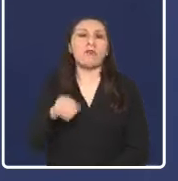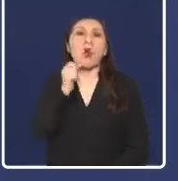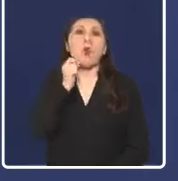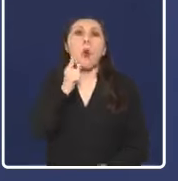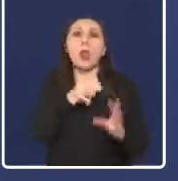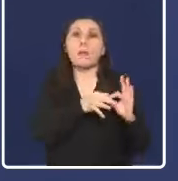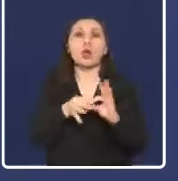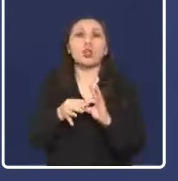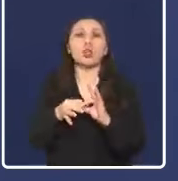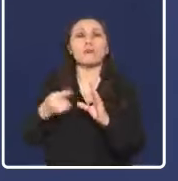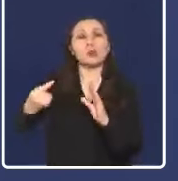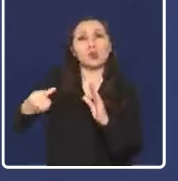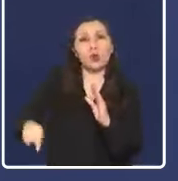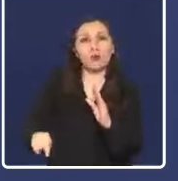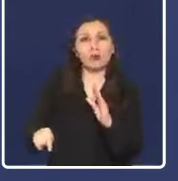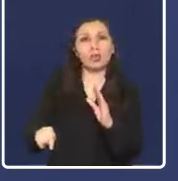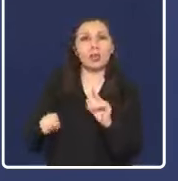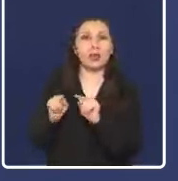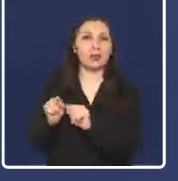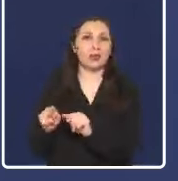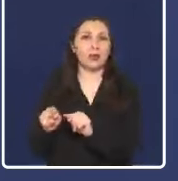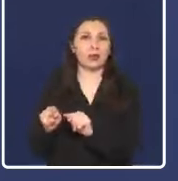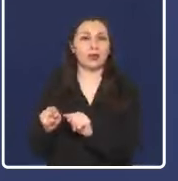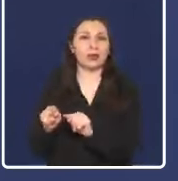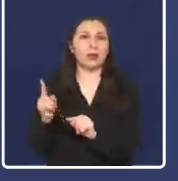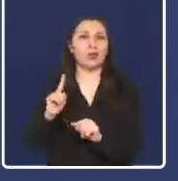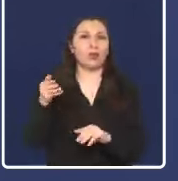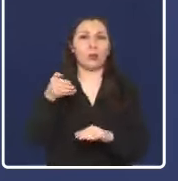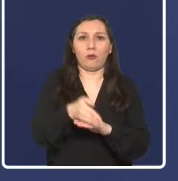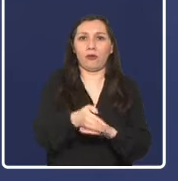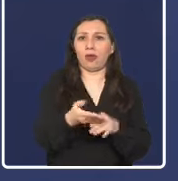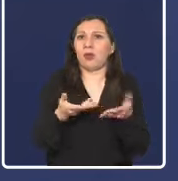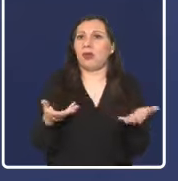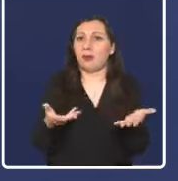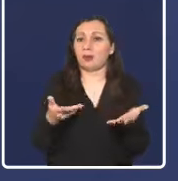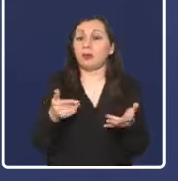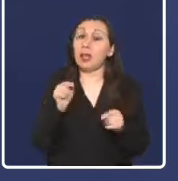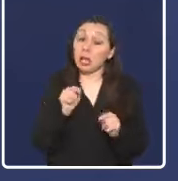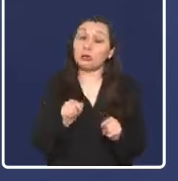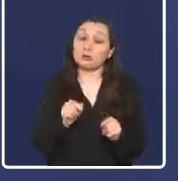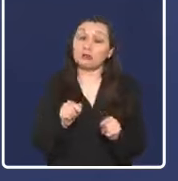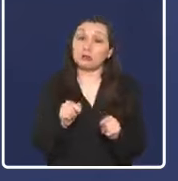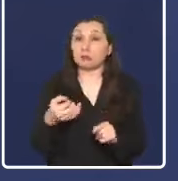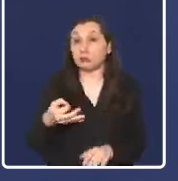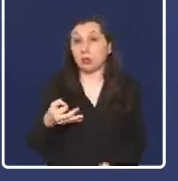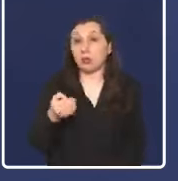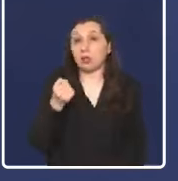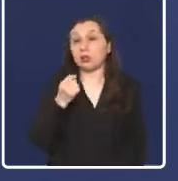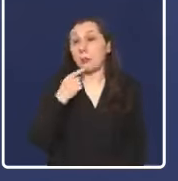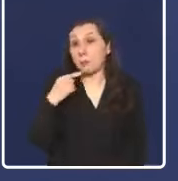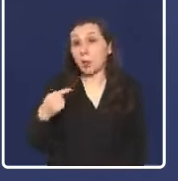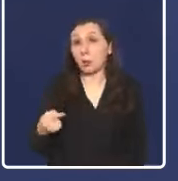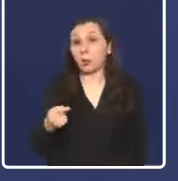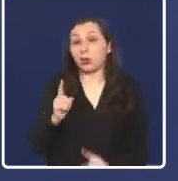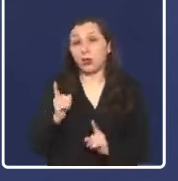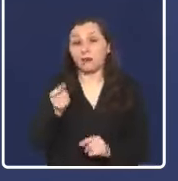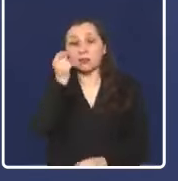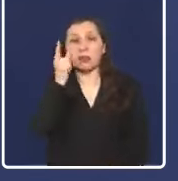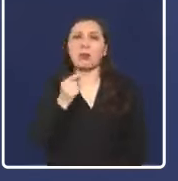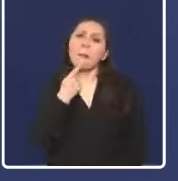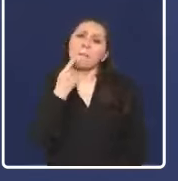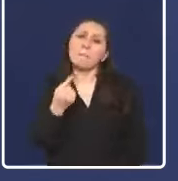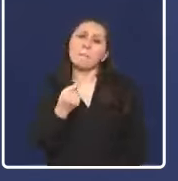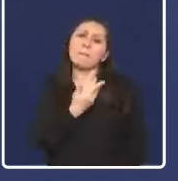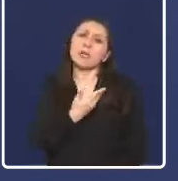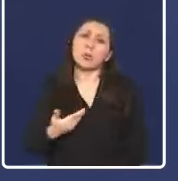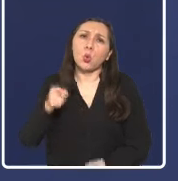fue la justificación que se dio para que no se asistiera y eso me parece razonable que se pregunte y se averigüe. Pero, presidente,